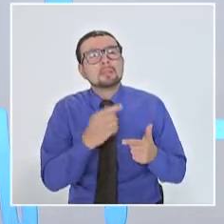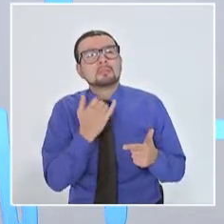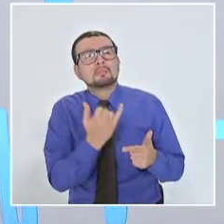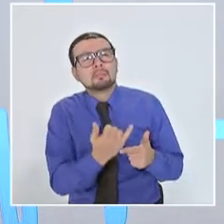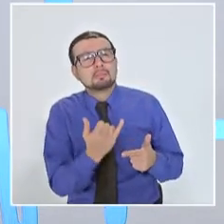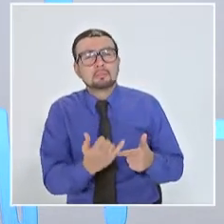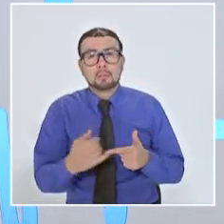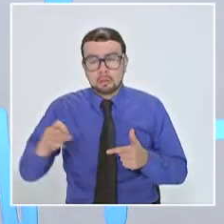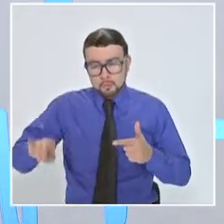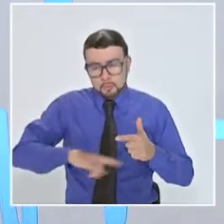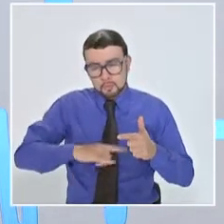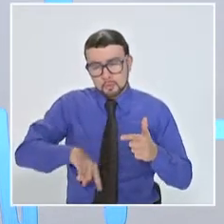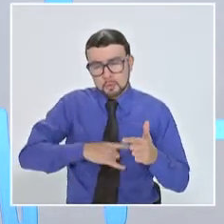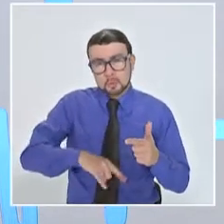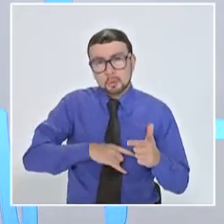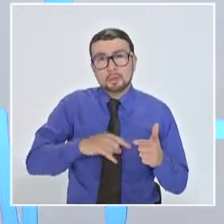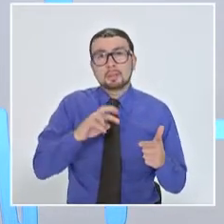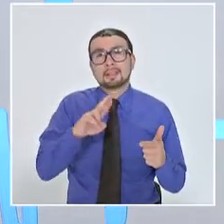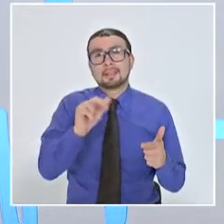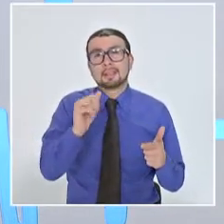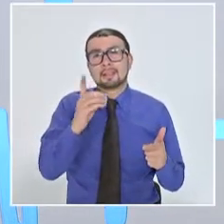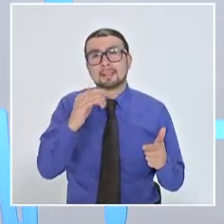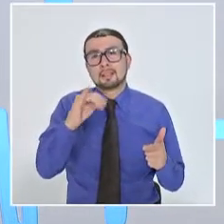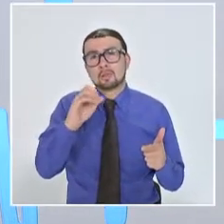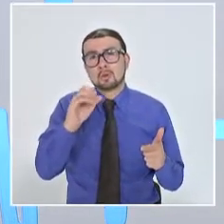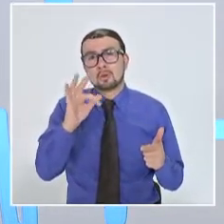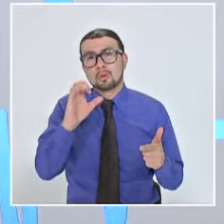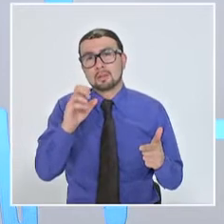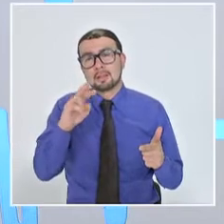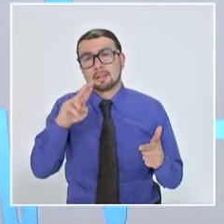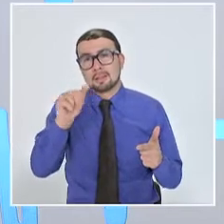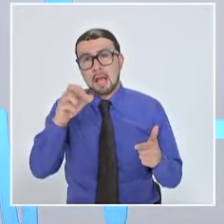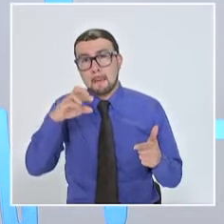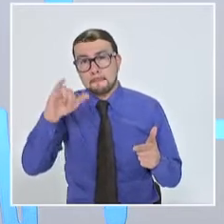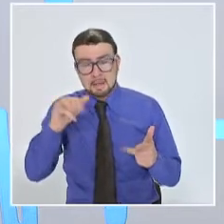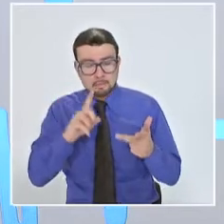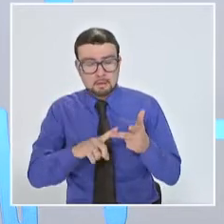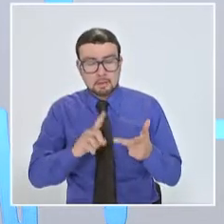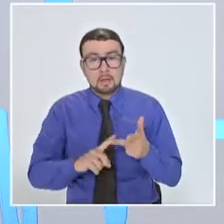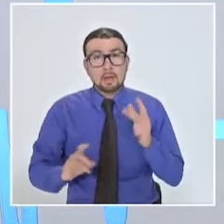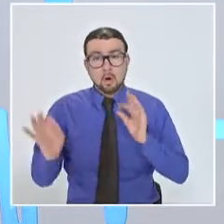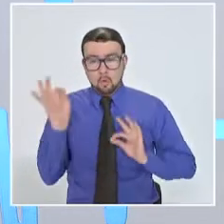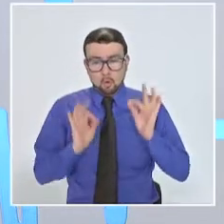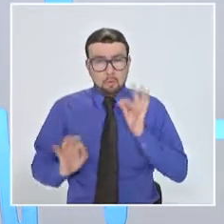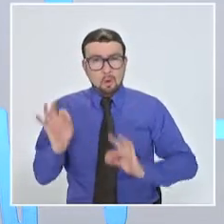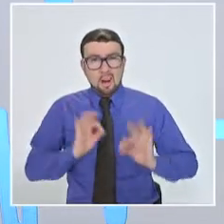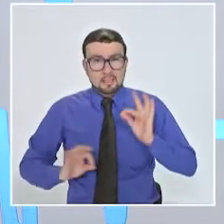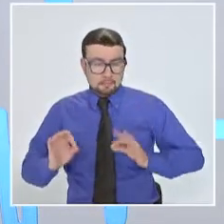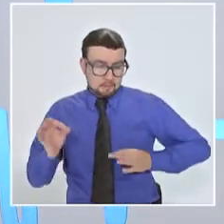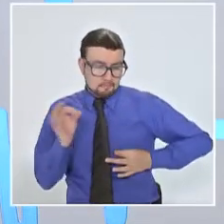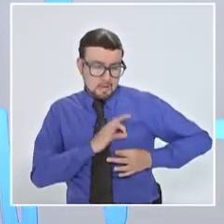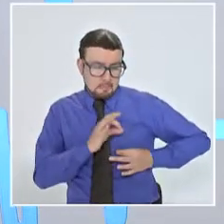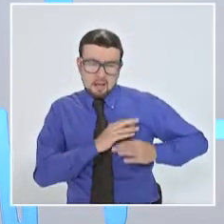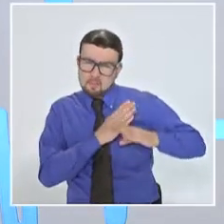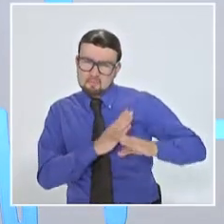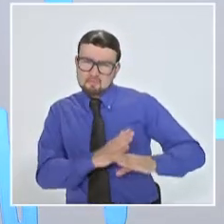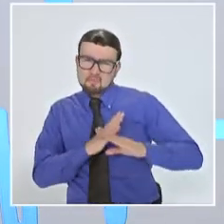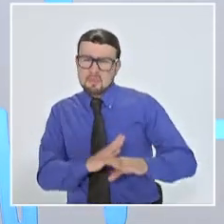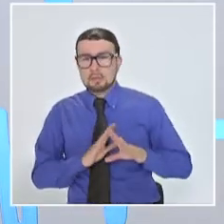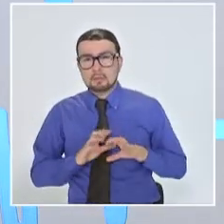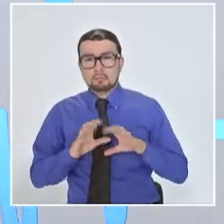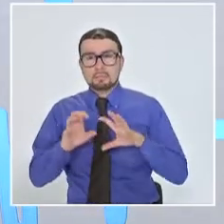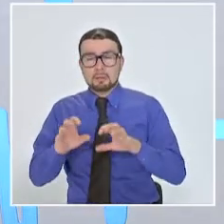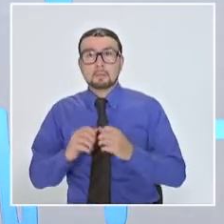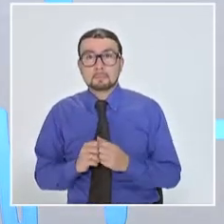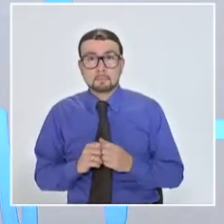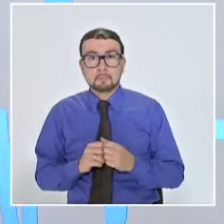Número 3, hormonas que bloquean las células de la glándula mamaria, o sea, hormonoterapia. Cuando el tumor es del